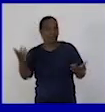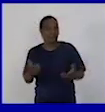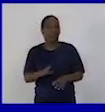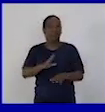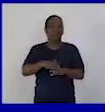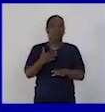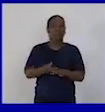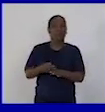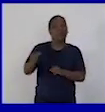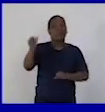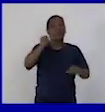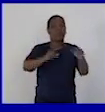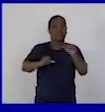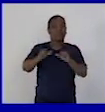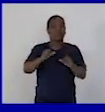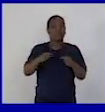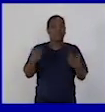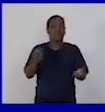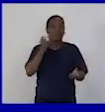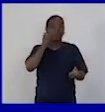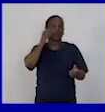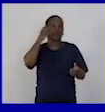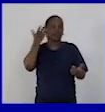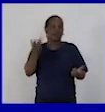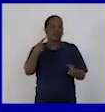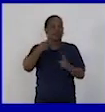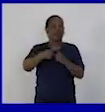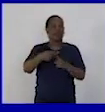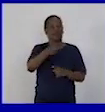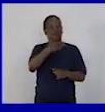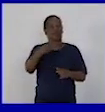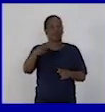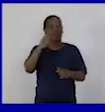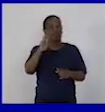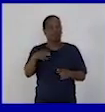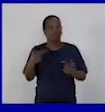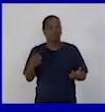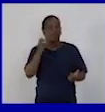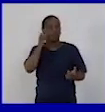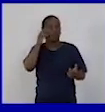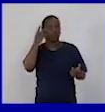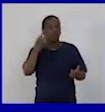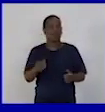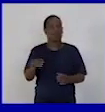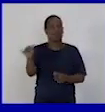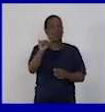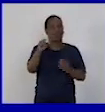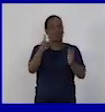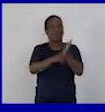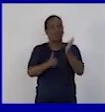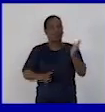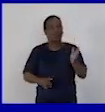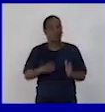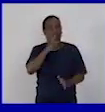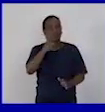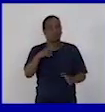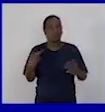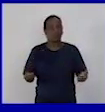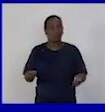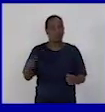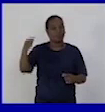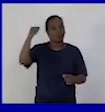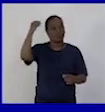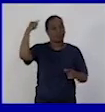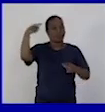de carbono gaseoso más el de hidrógeno gaseoso sería la energía de los productos. Ahí vemos el sentido de la reacción que va